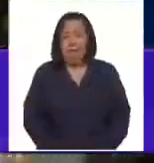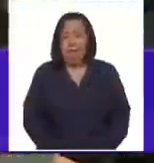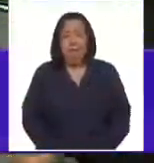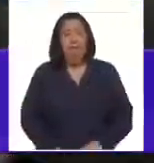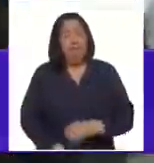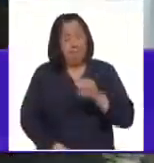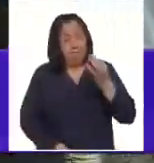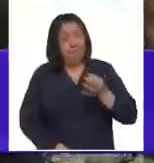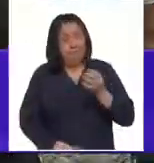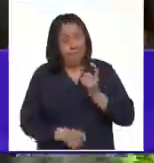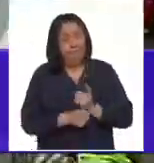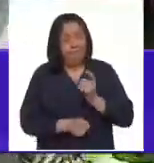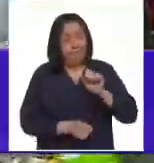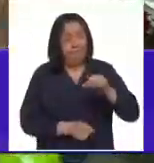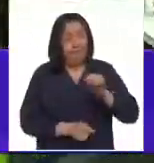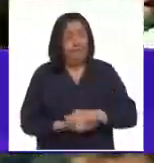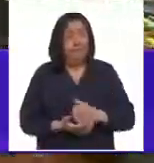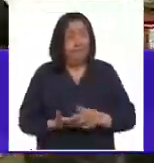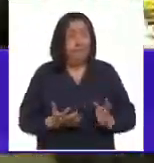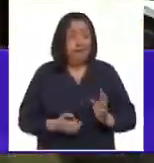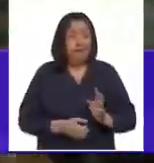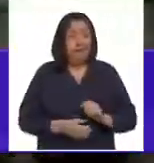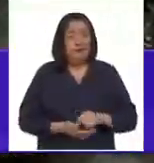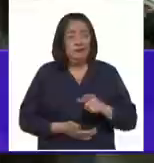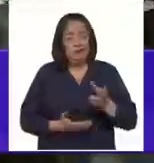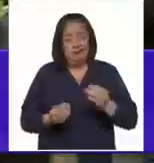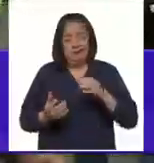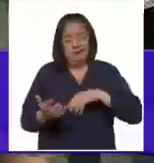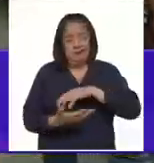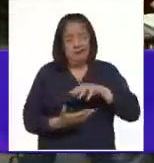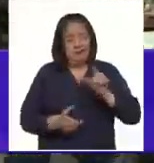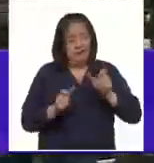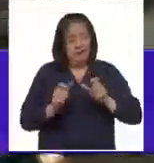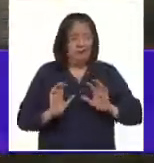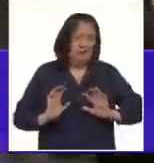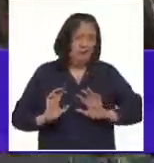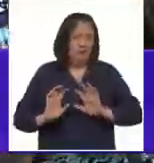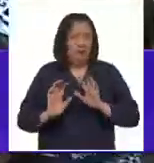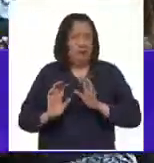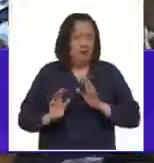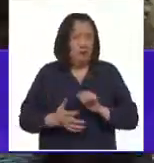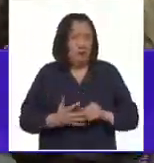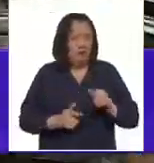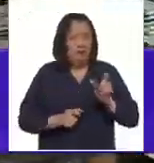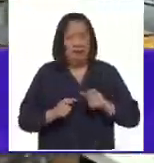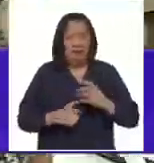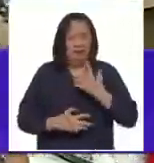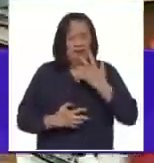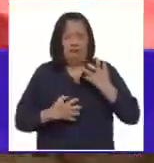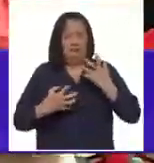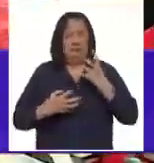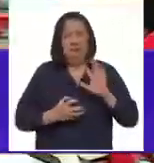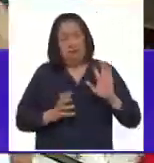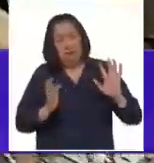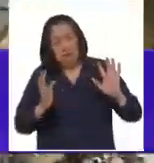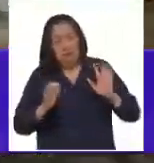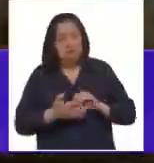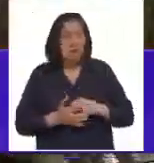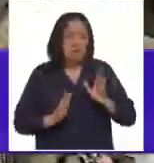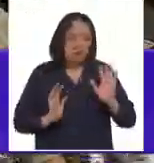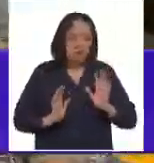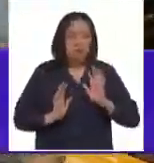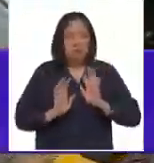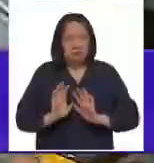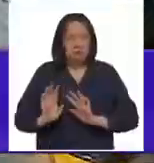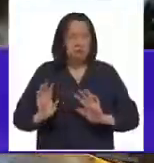Sí, la verdad que sí, sobre todo con mucho desorden, la gente, bueno, empuja, ¿no? Algunos están un poco hasta malhumorados, pero vamos con